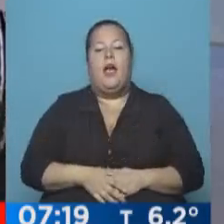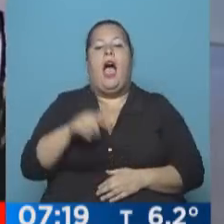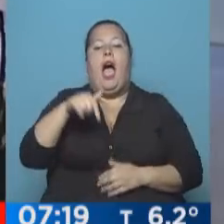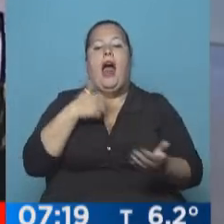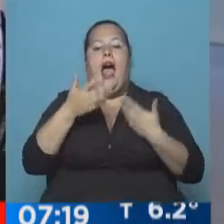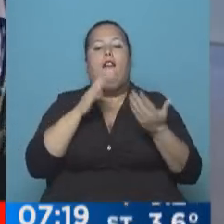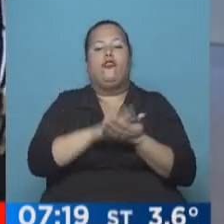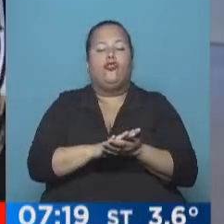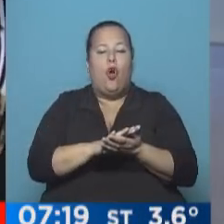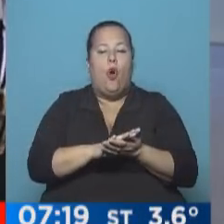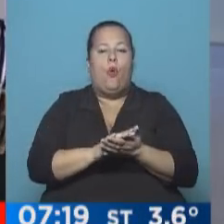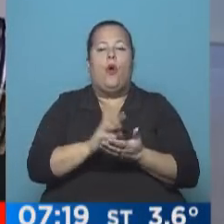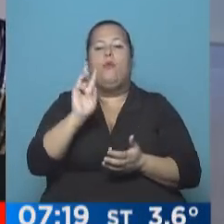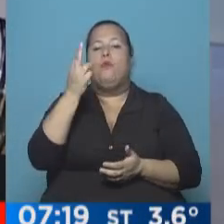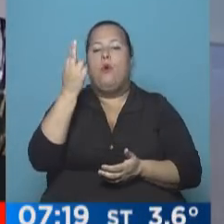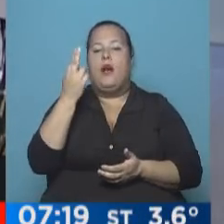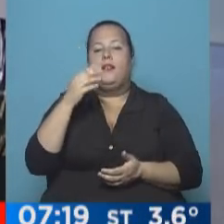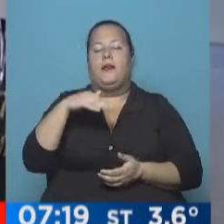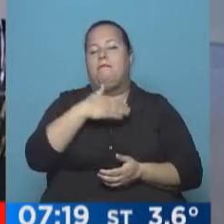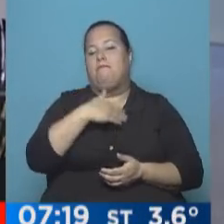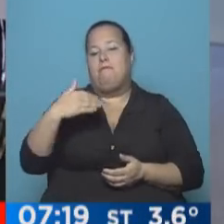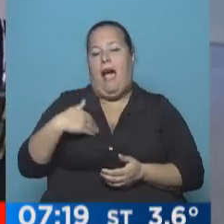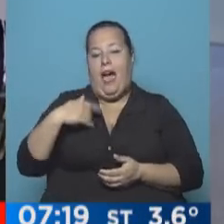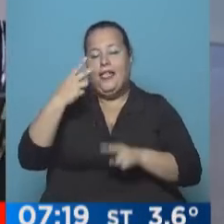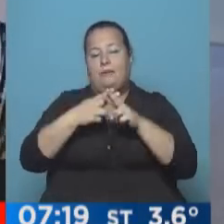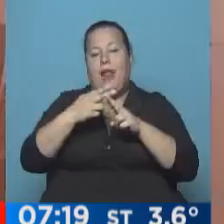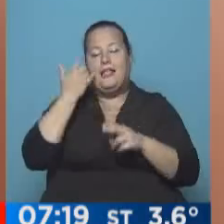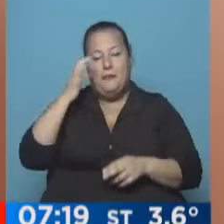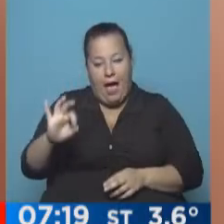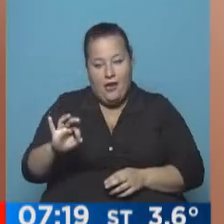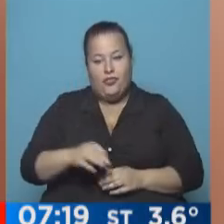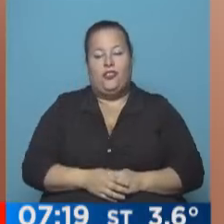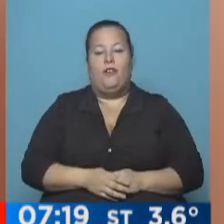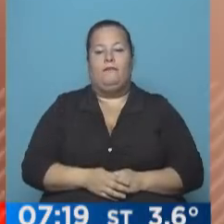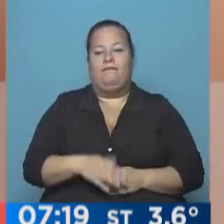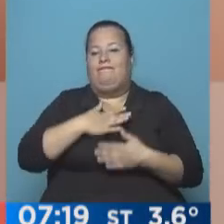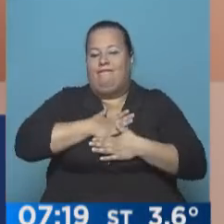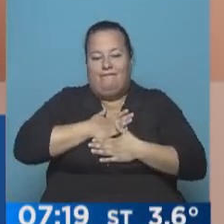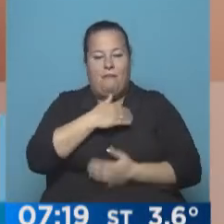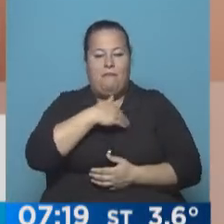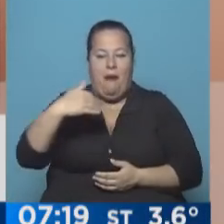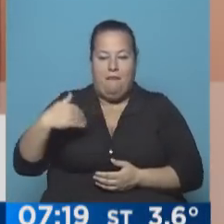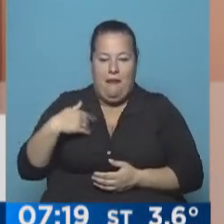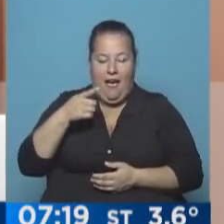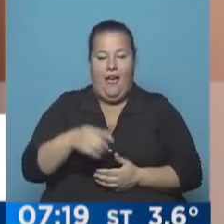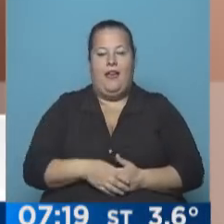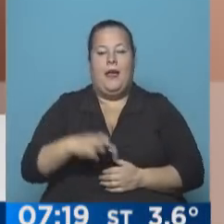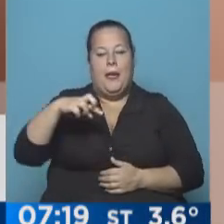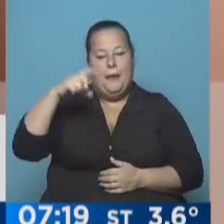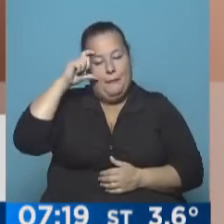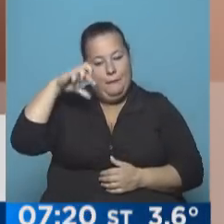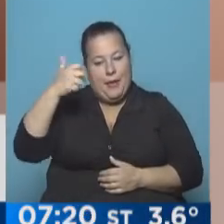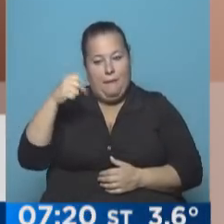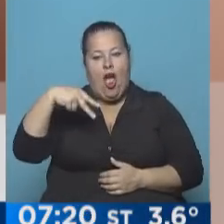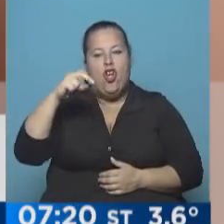Vamos a hablar ahora de una pérdida que tiene que ver con madres de Plaza de Mayo y una de las queridas mamás de las madres,